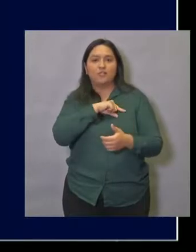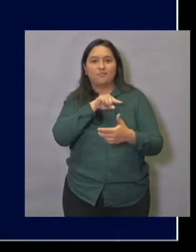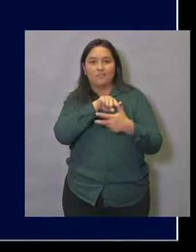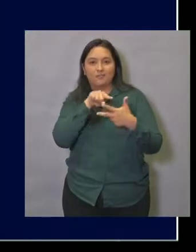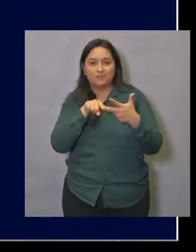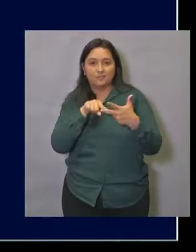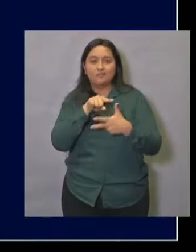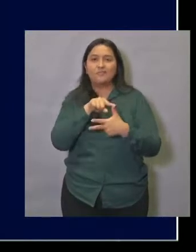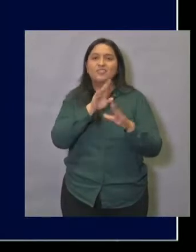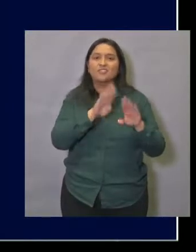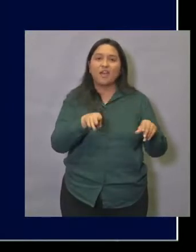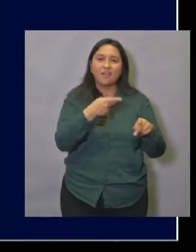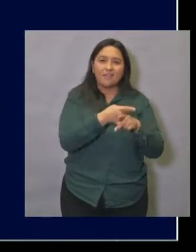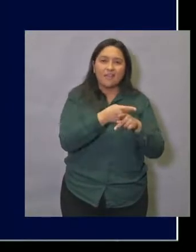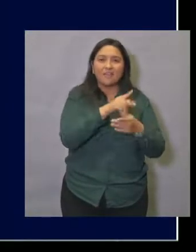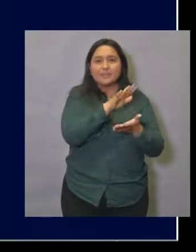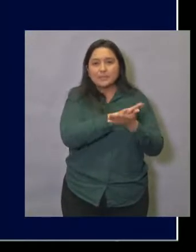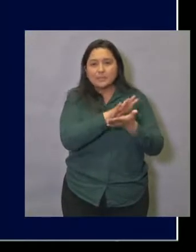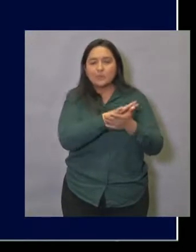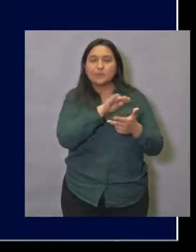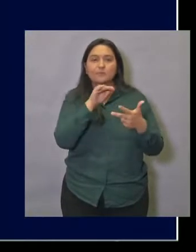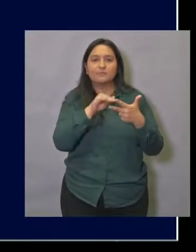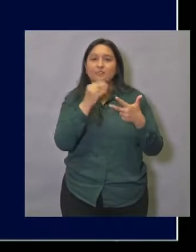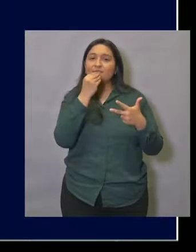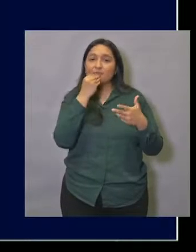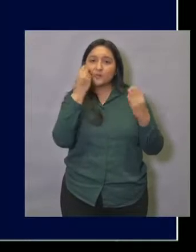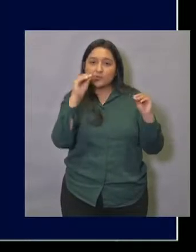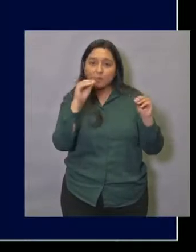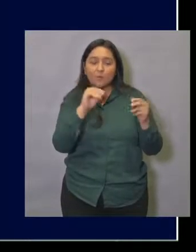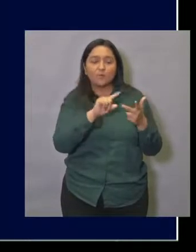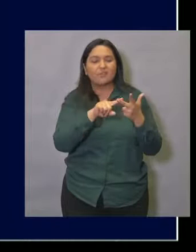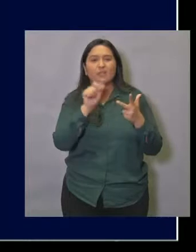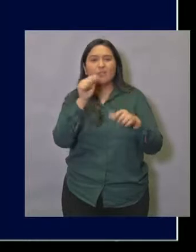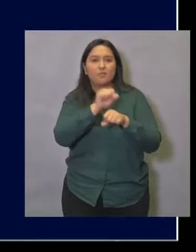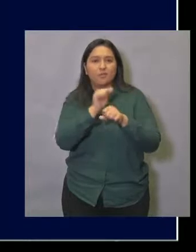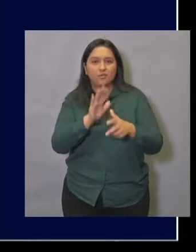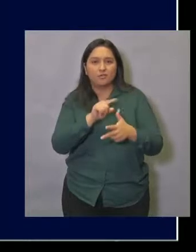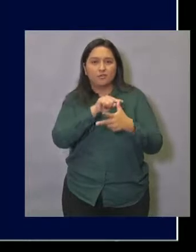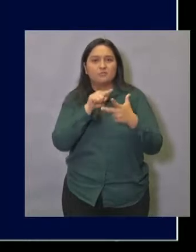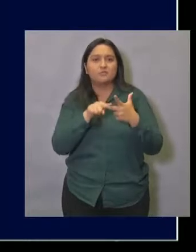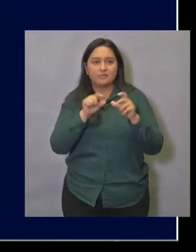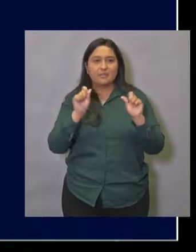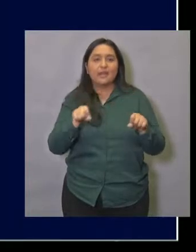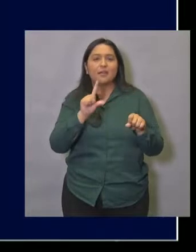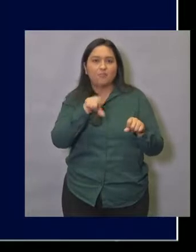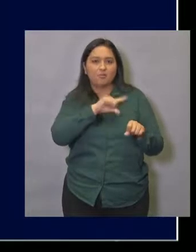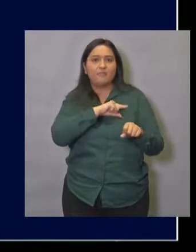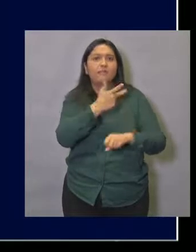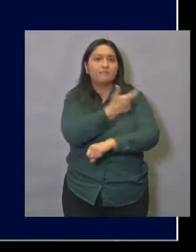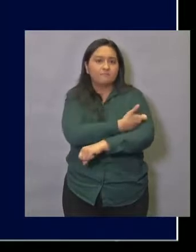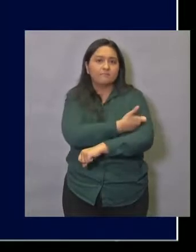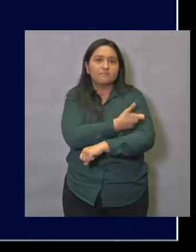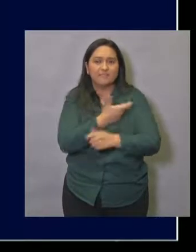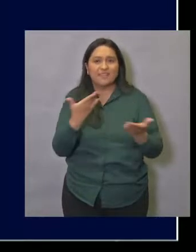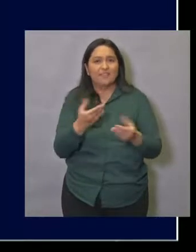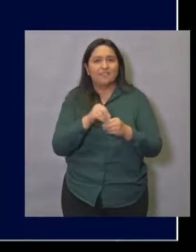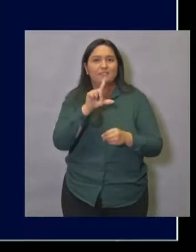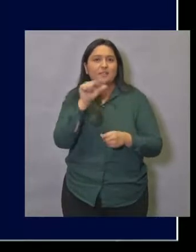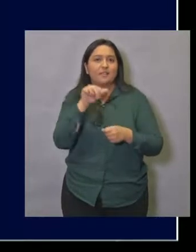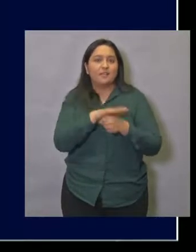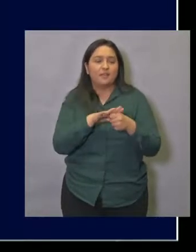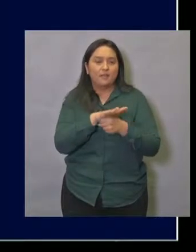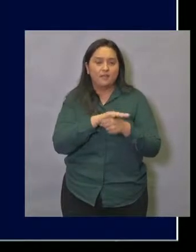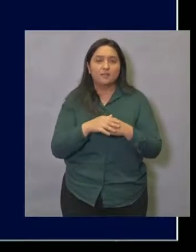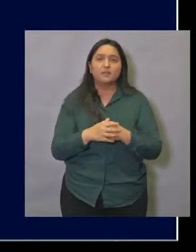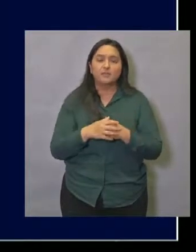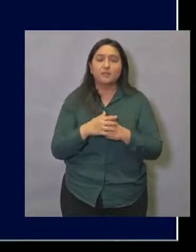auxilios y alimentos y agricultura serán elegibles para ser vacunados aquí en el condado de Los Ángeles. Estamos